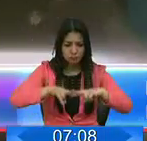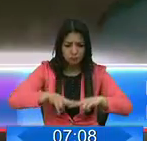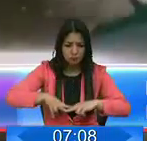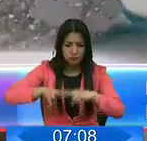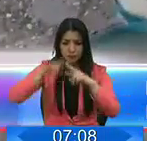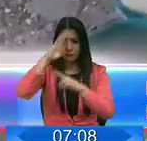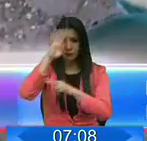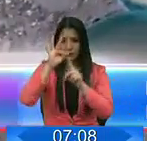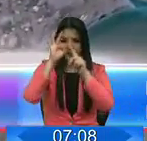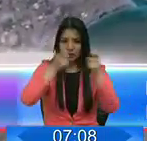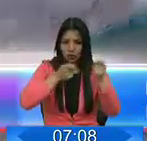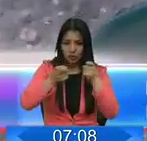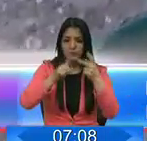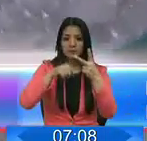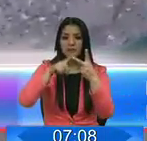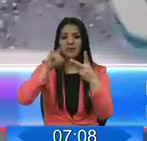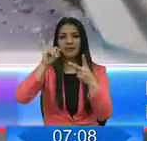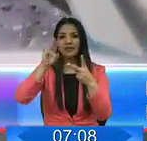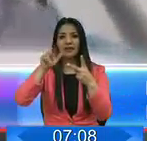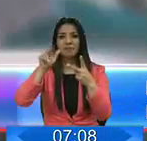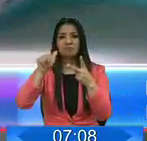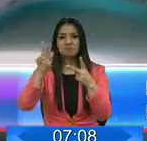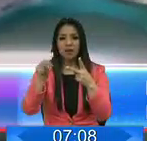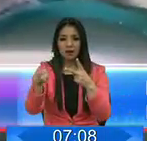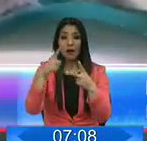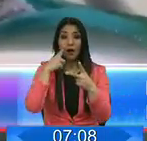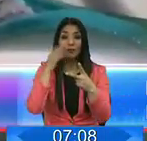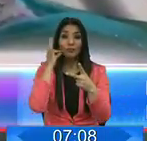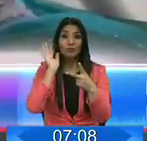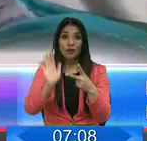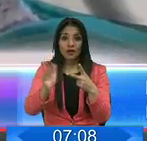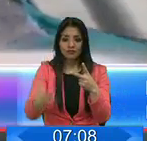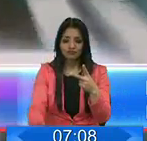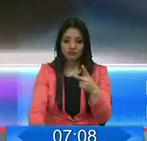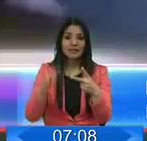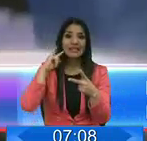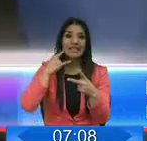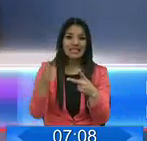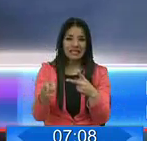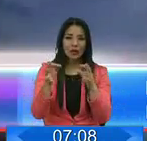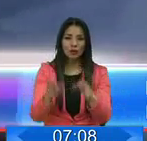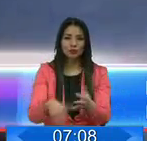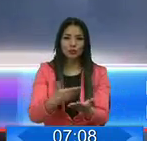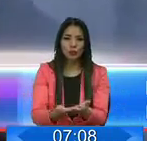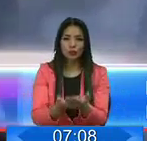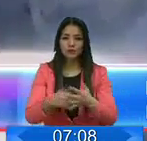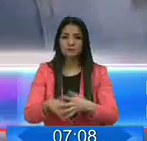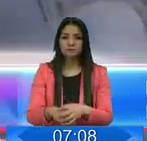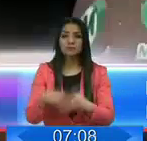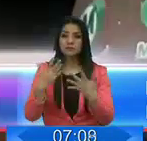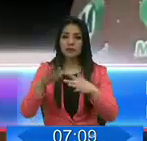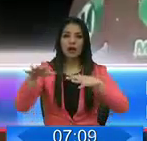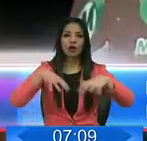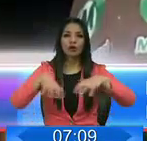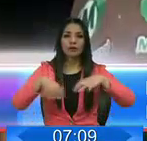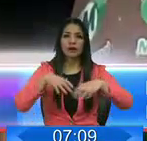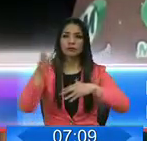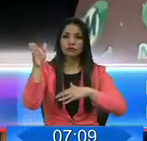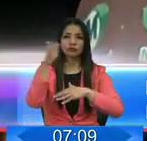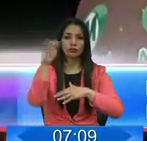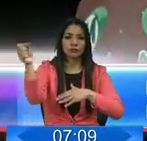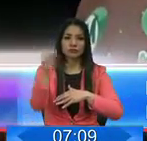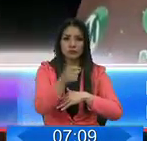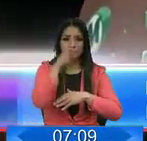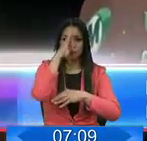antinarcóticos, DINAPEN, por lo que la pareja transportaba una menor de edad. Se coordinó con las unidades pertinentes, esto como